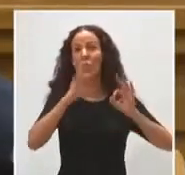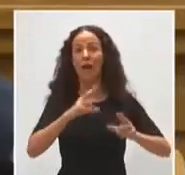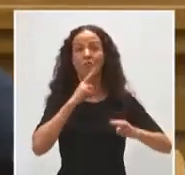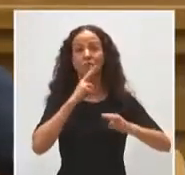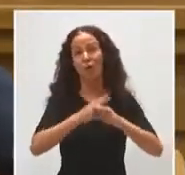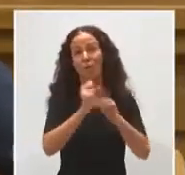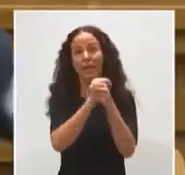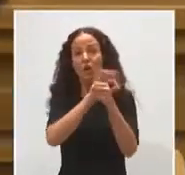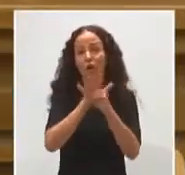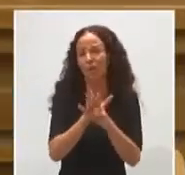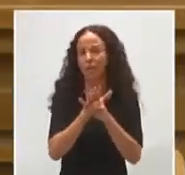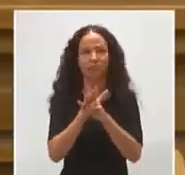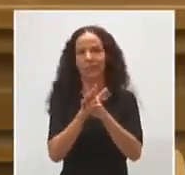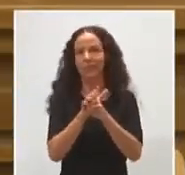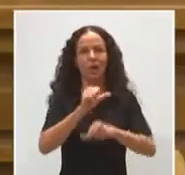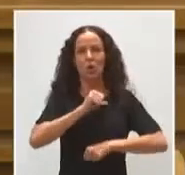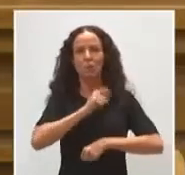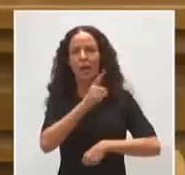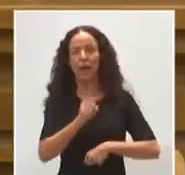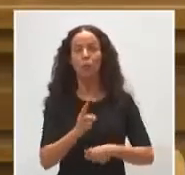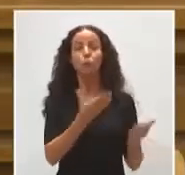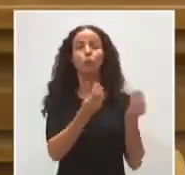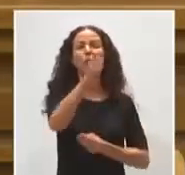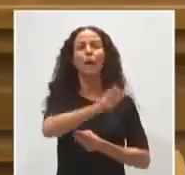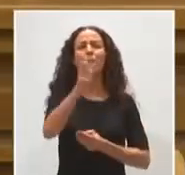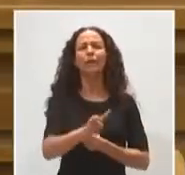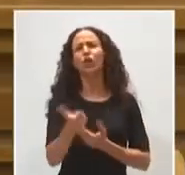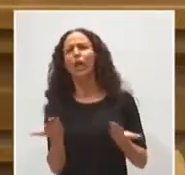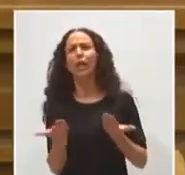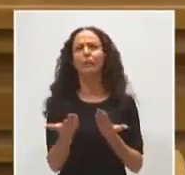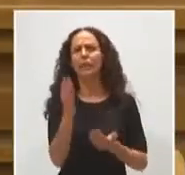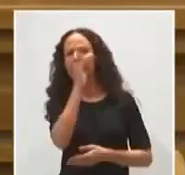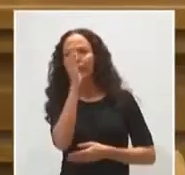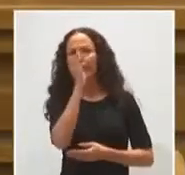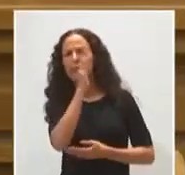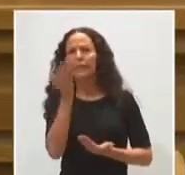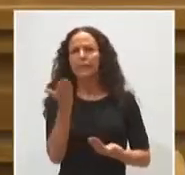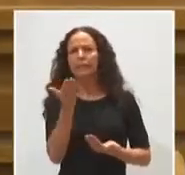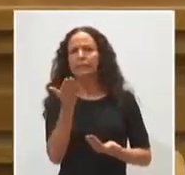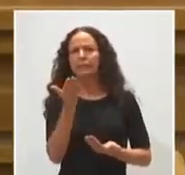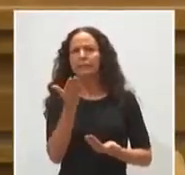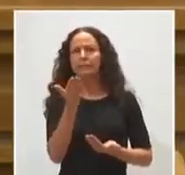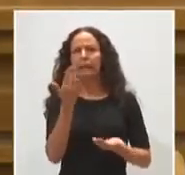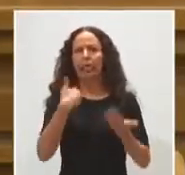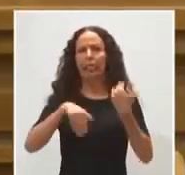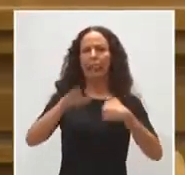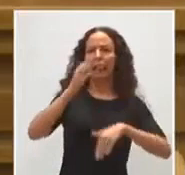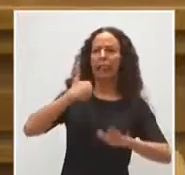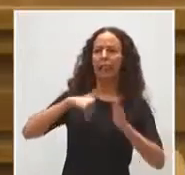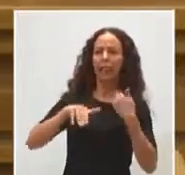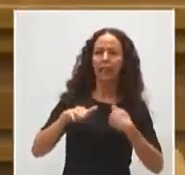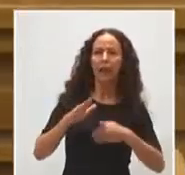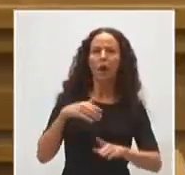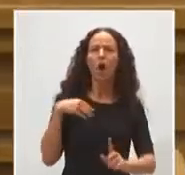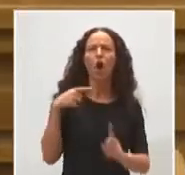mucha gente se puede esconder detrás de cualquier argumento que te encuentras en el camino para incumplir o para